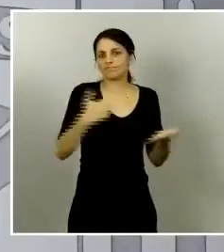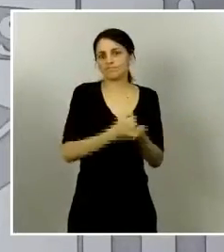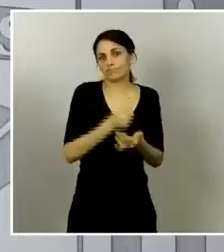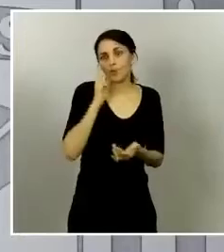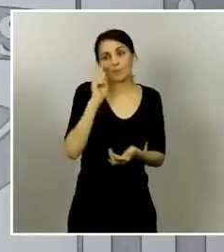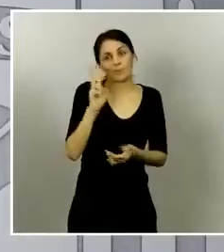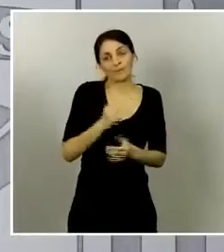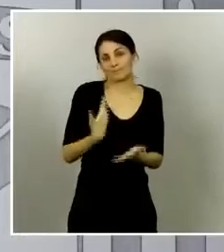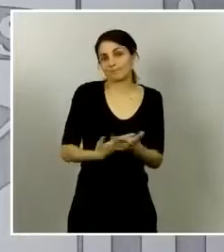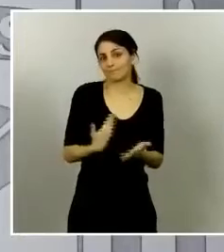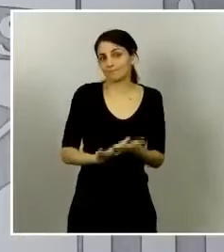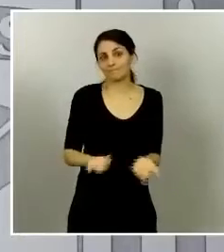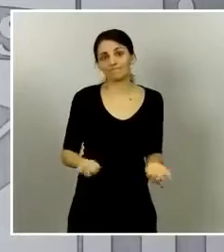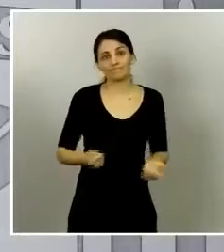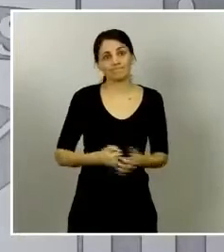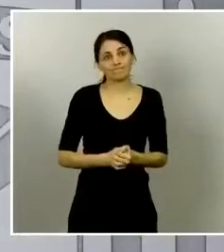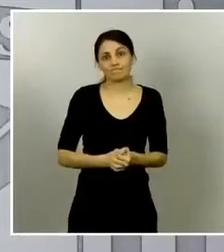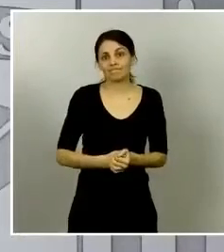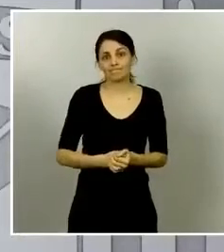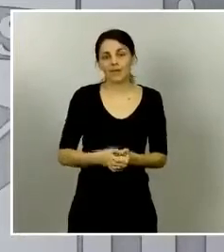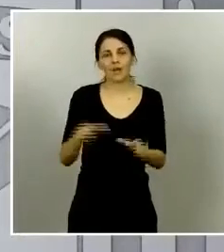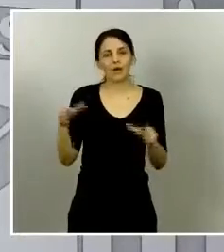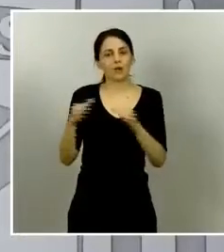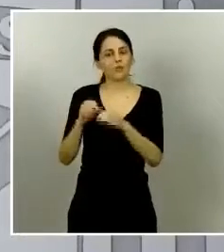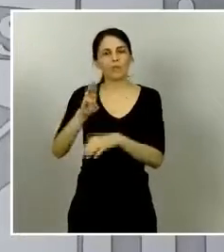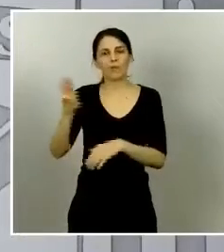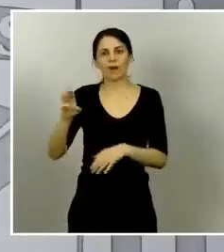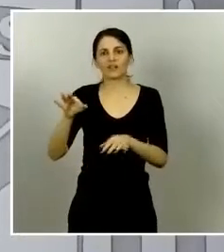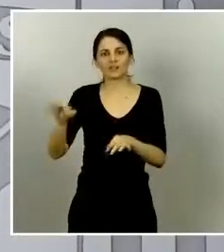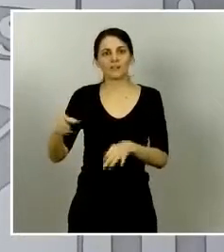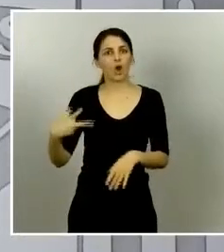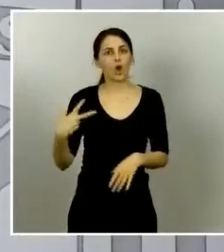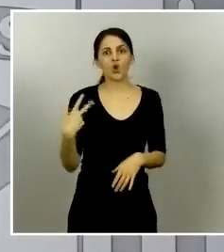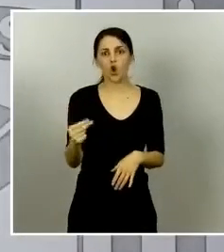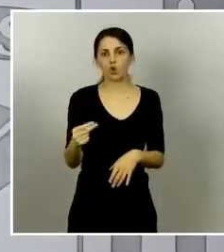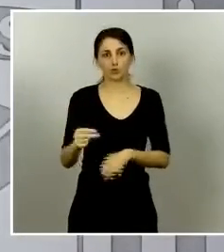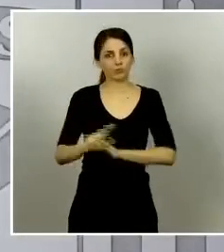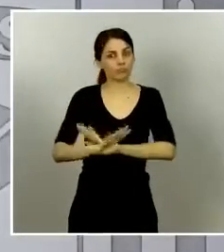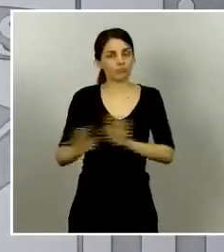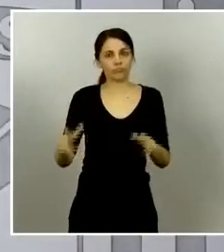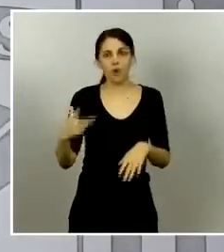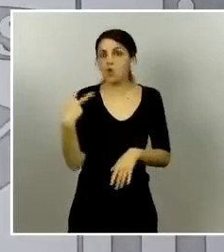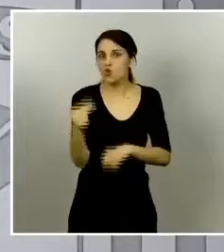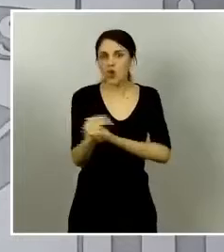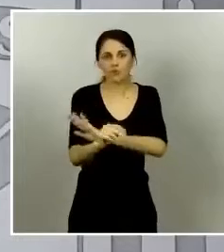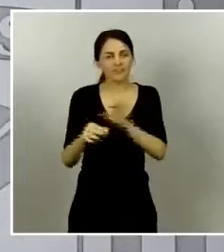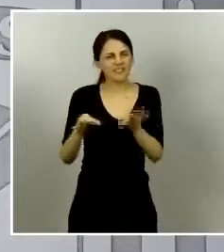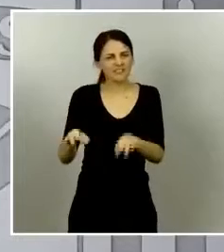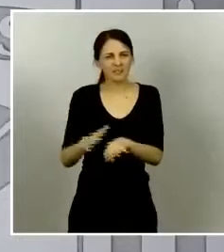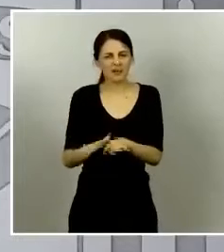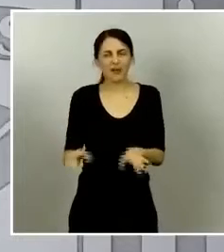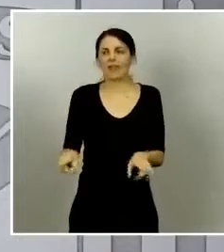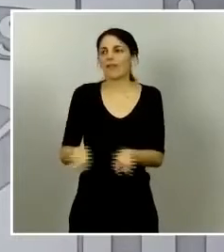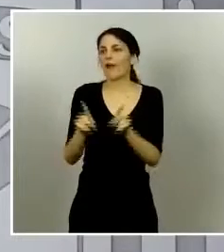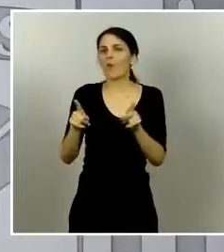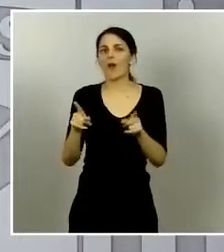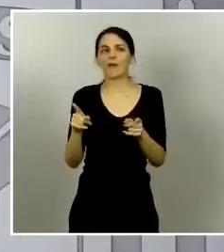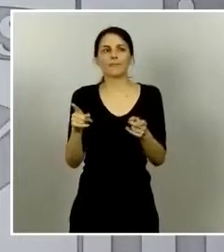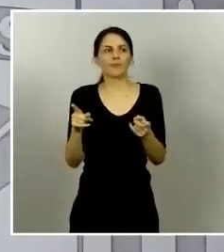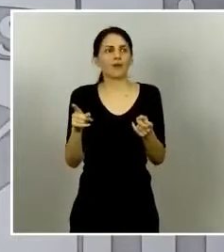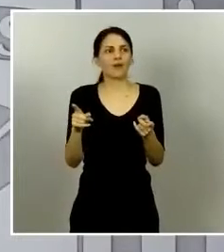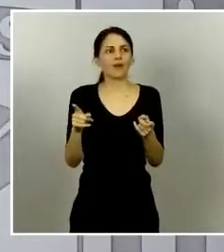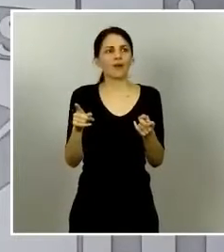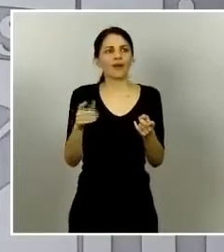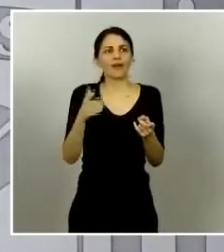absolutamente visto por todos los españoles. El Partido Popular se ha apuntado a la España del no, está en el no,